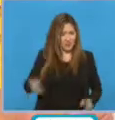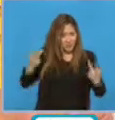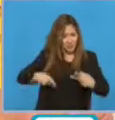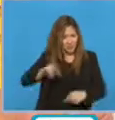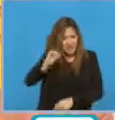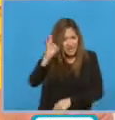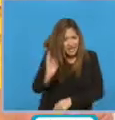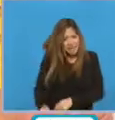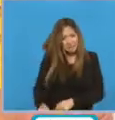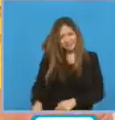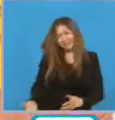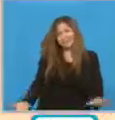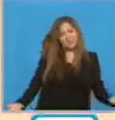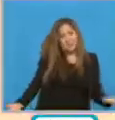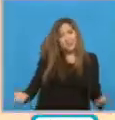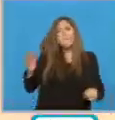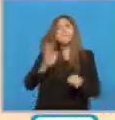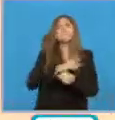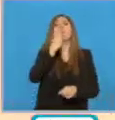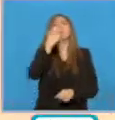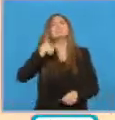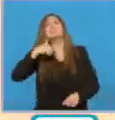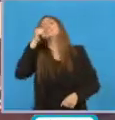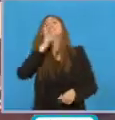la objetividad y la subjetividad.